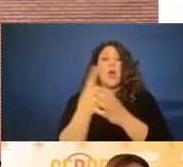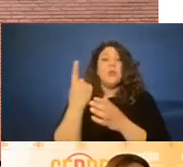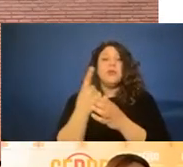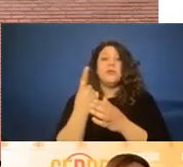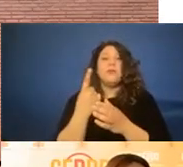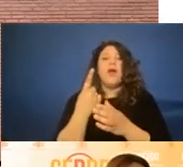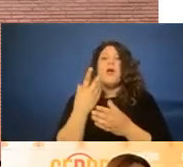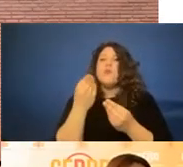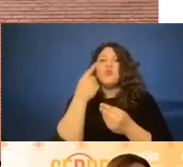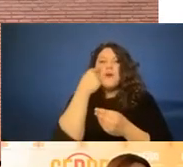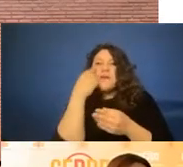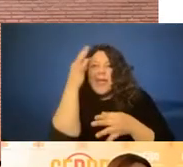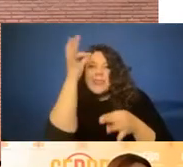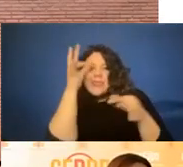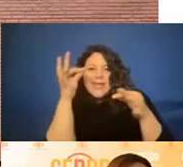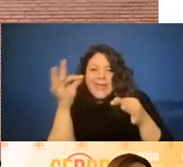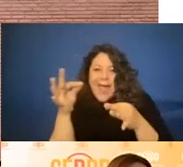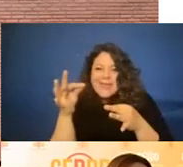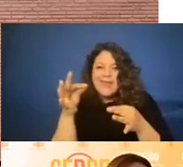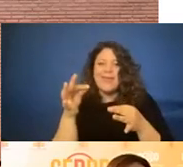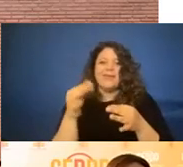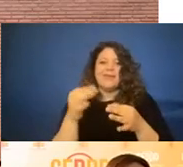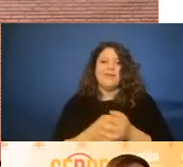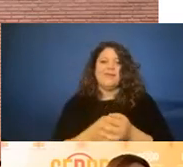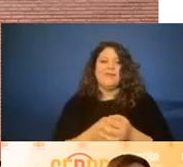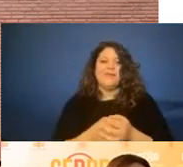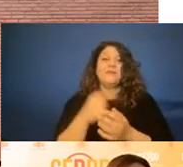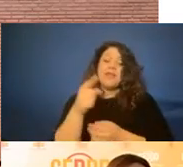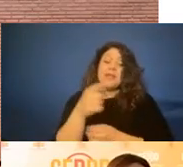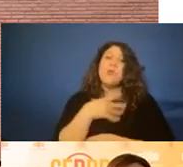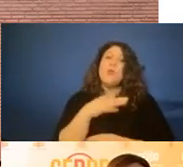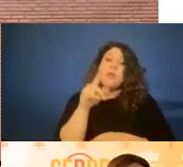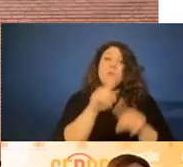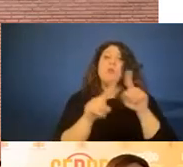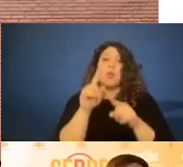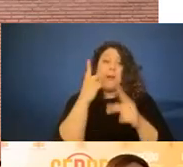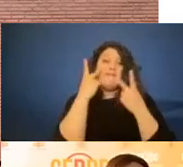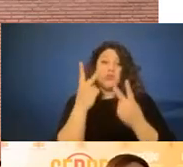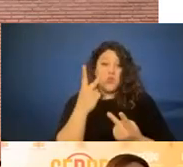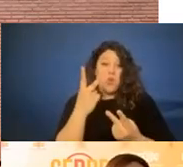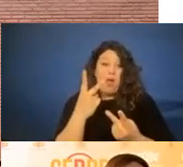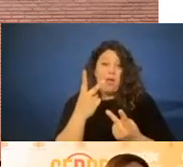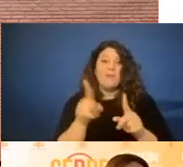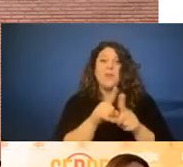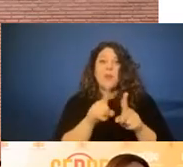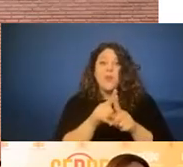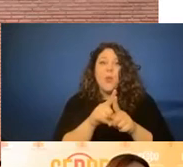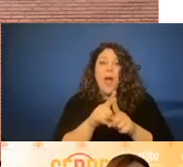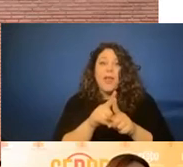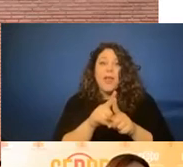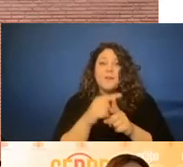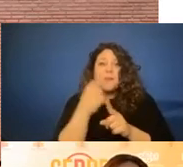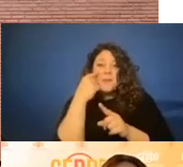al detalle. Es como si miraran, y eso puede ser un problema visual, como si miraran a través de